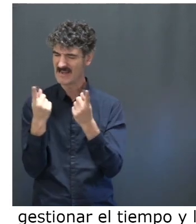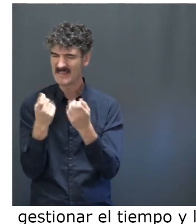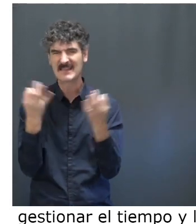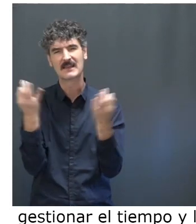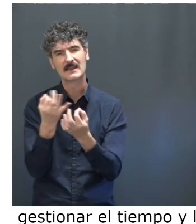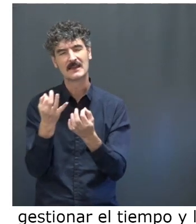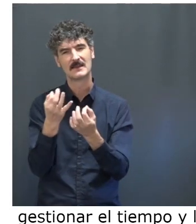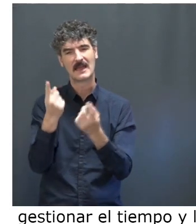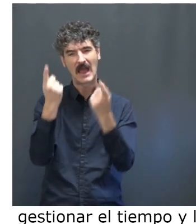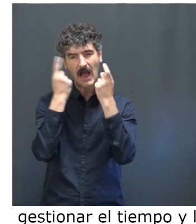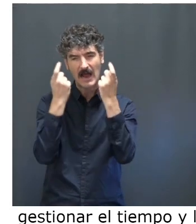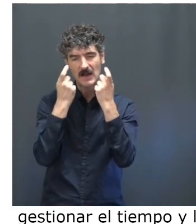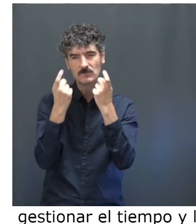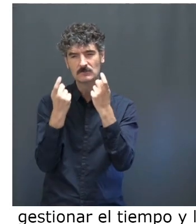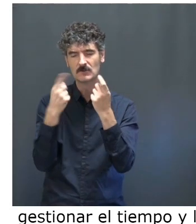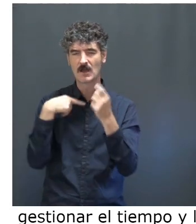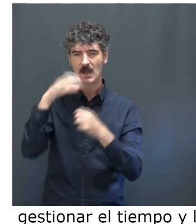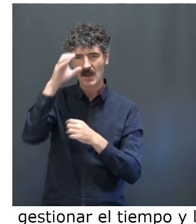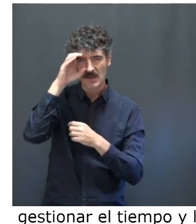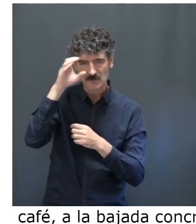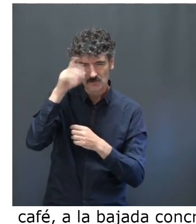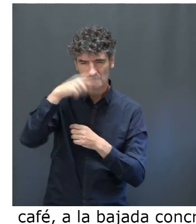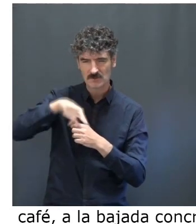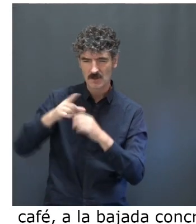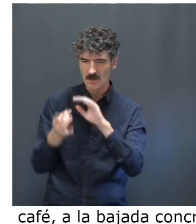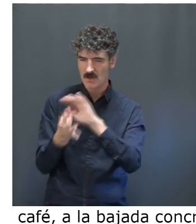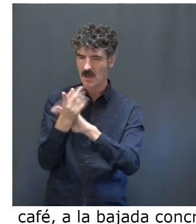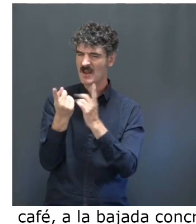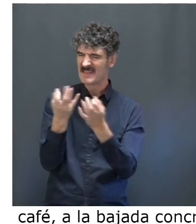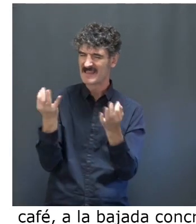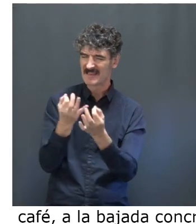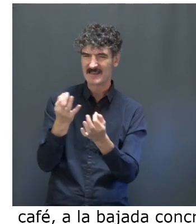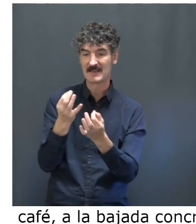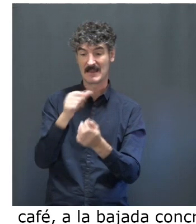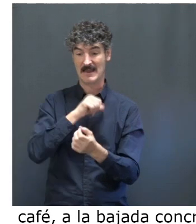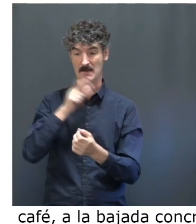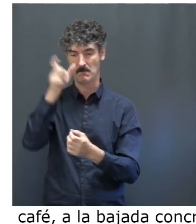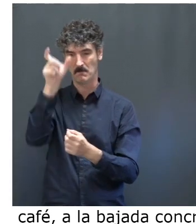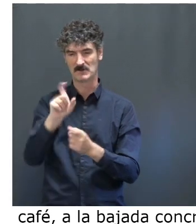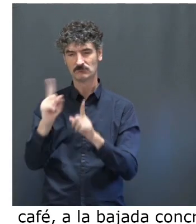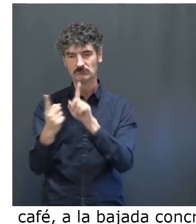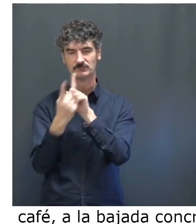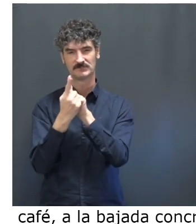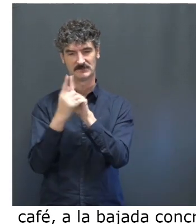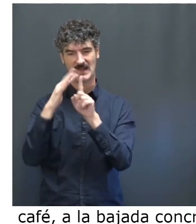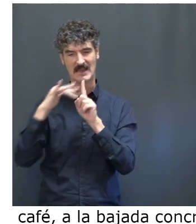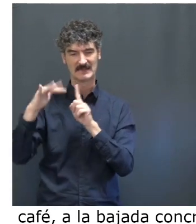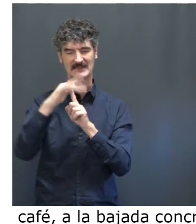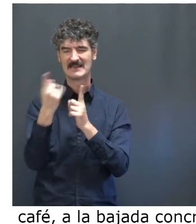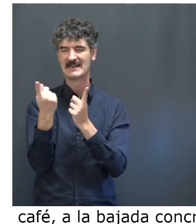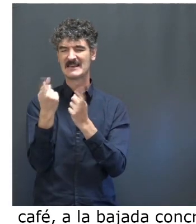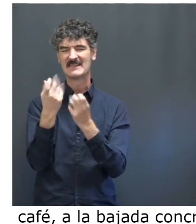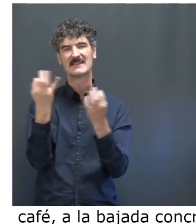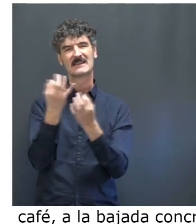esa necesidad que muchas veces surge de escuchar, o normalmente surge de escuchar, pues a la propia persona o a su entorno, a partir de cómo